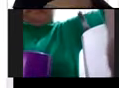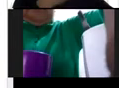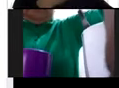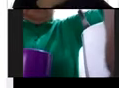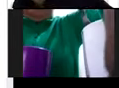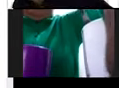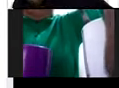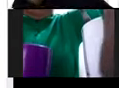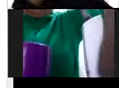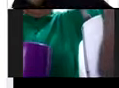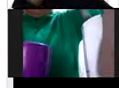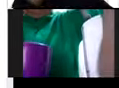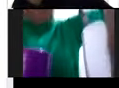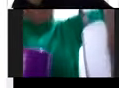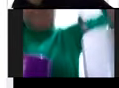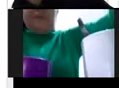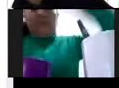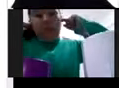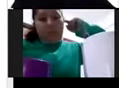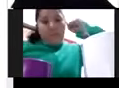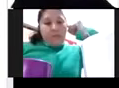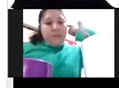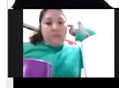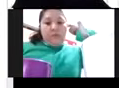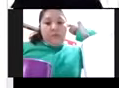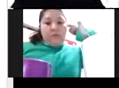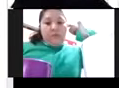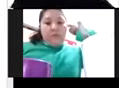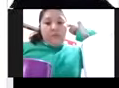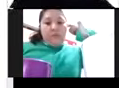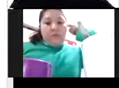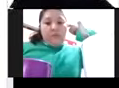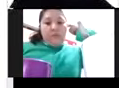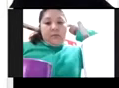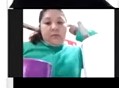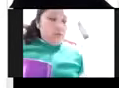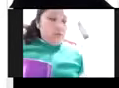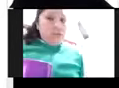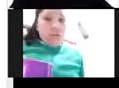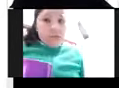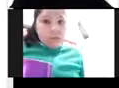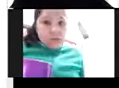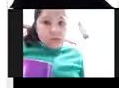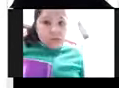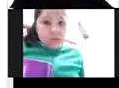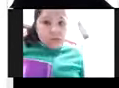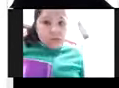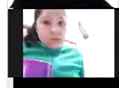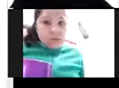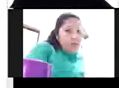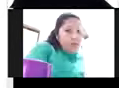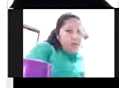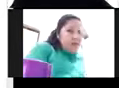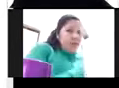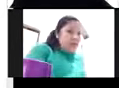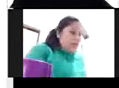general se conforma una comisión, ¿no es cierto?, que va a hacer la evaluación de las ofertas y donde están